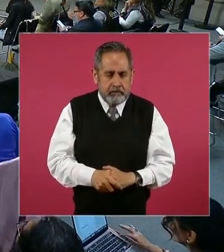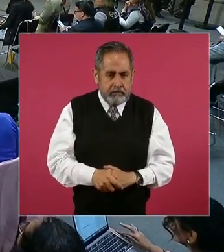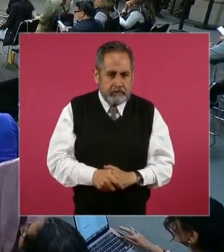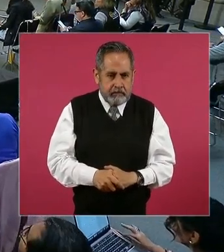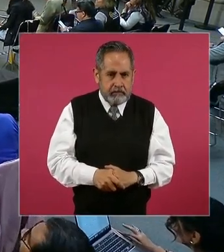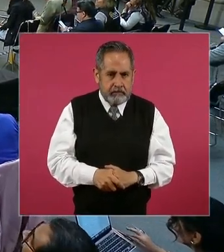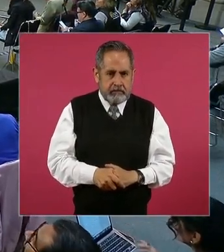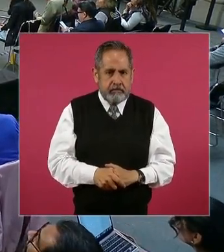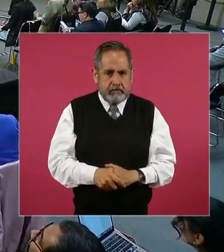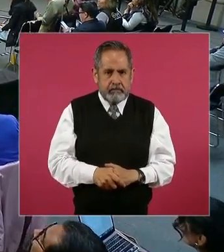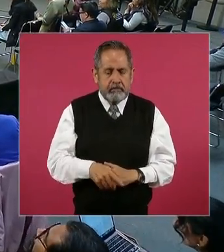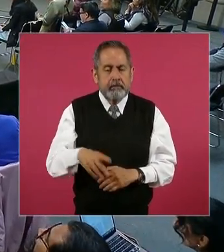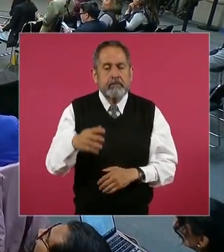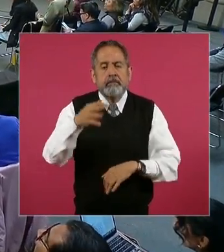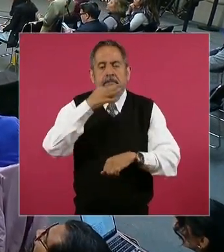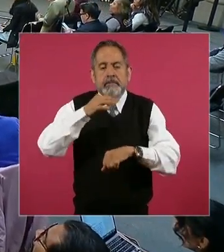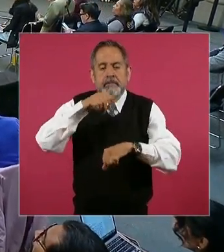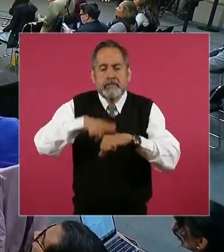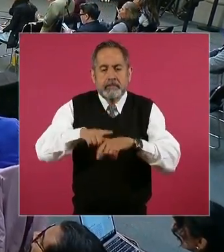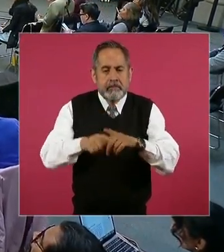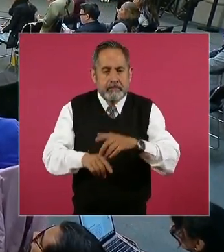desayunar el